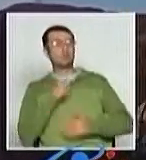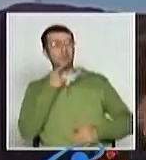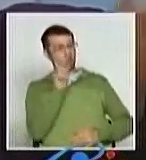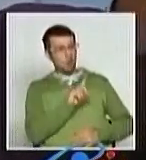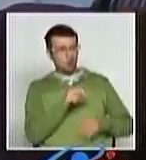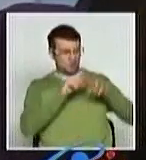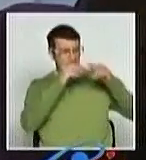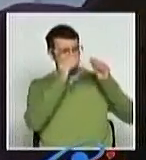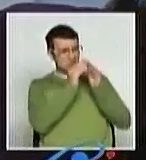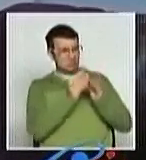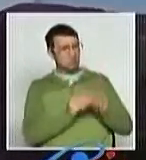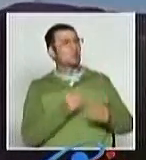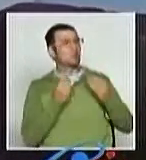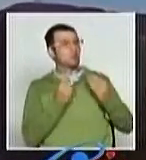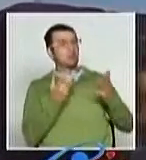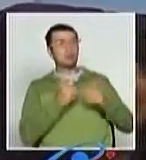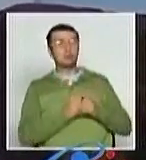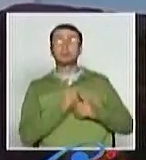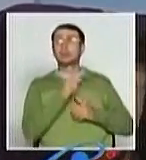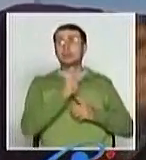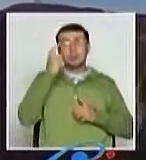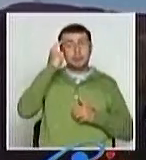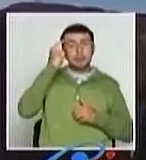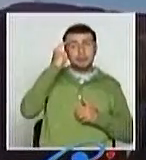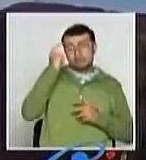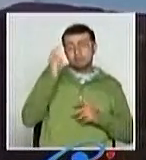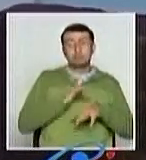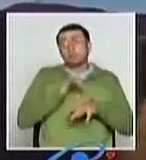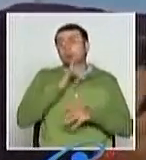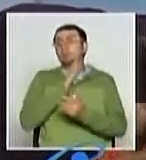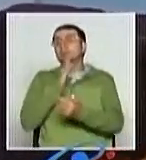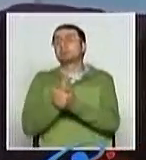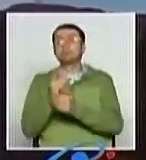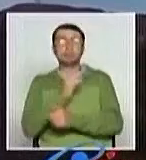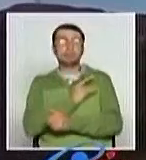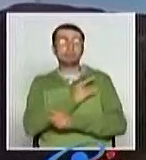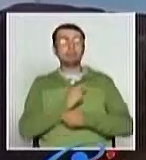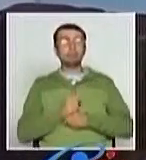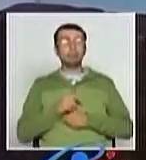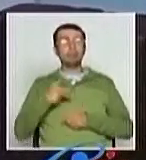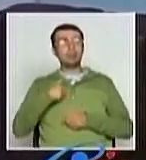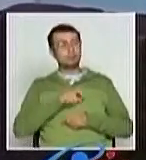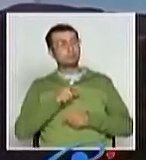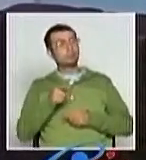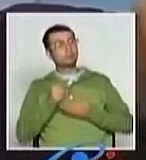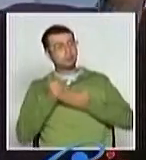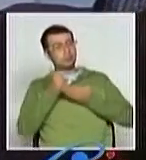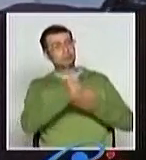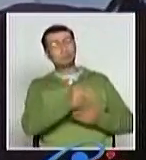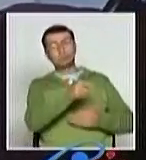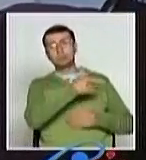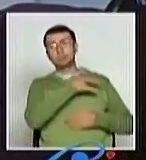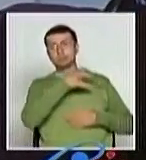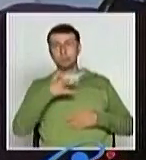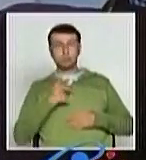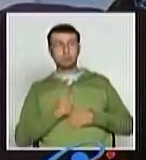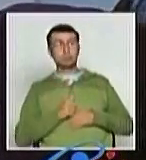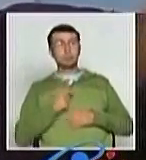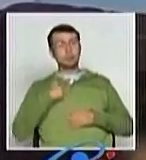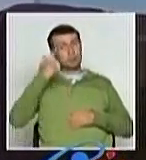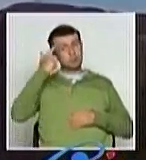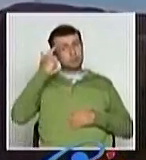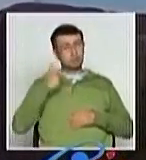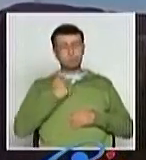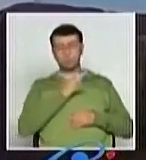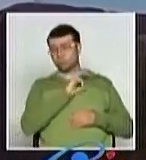dinero entonces quedó en su mundo una creencia racional que nosotros trabajamos también parte de la terapia cognitivo conductual yo nunca voy a ser un